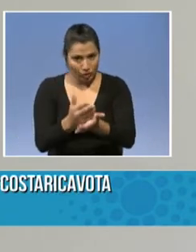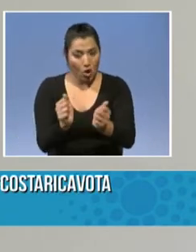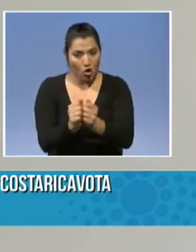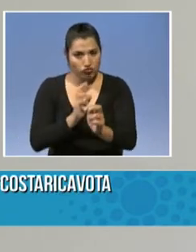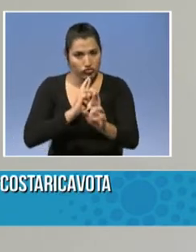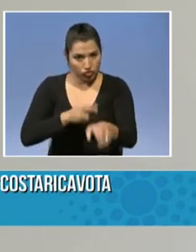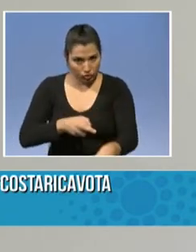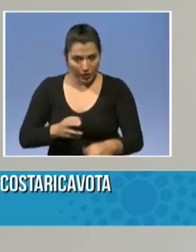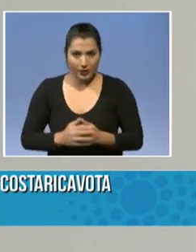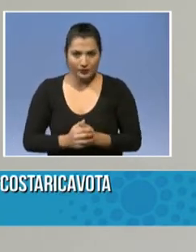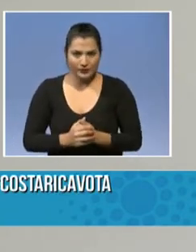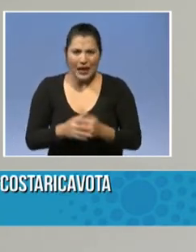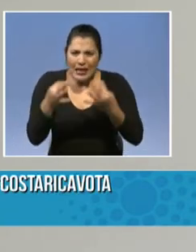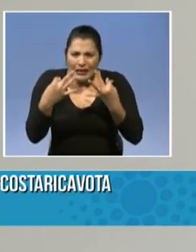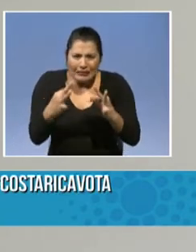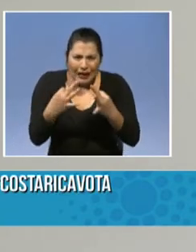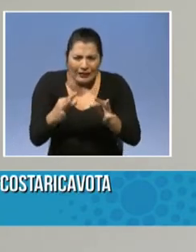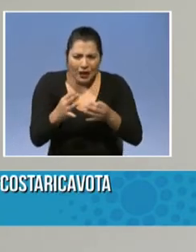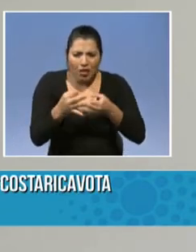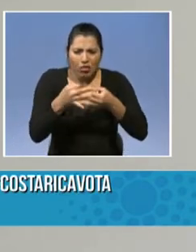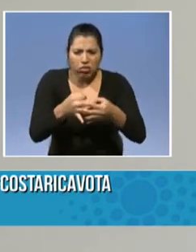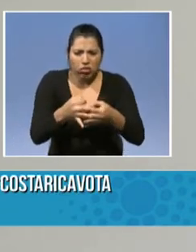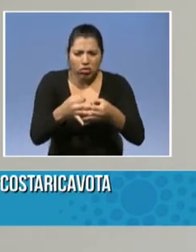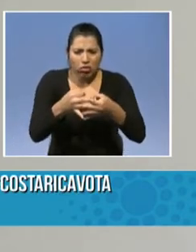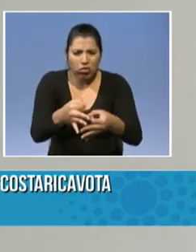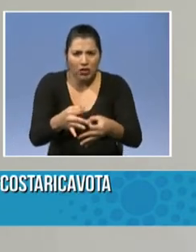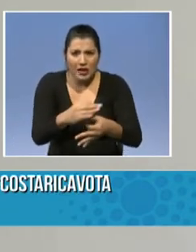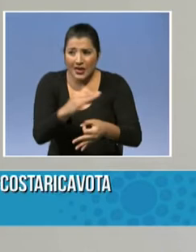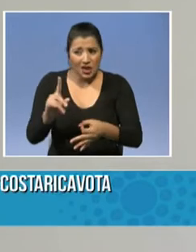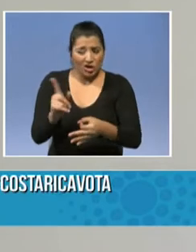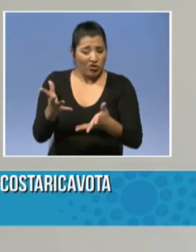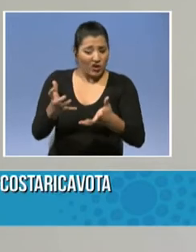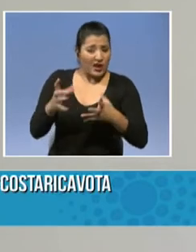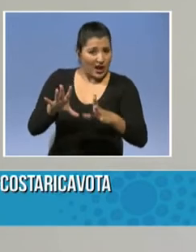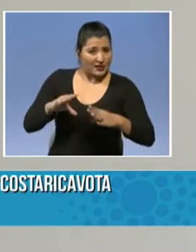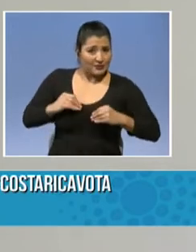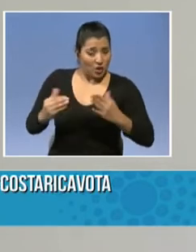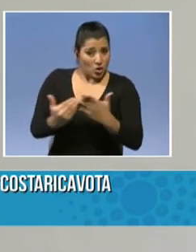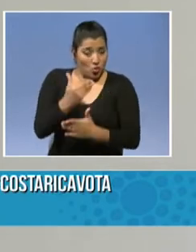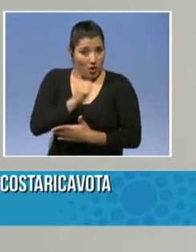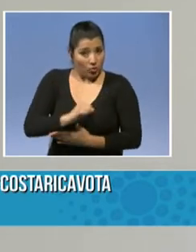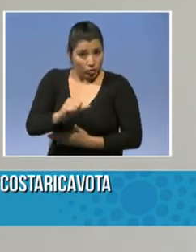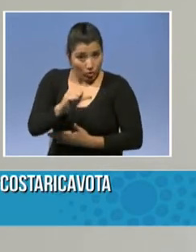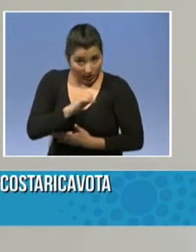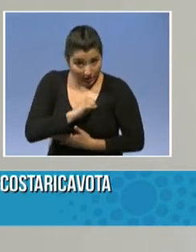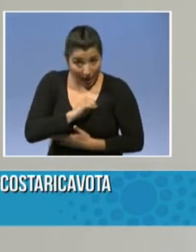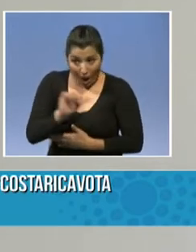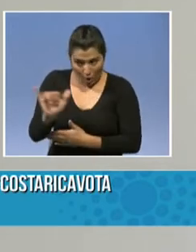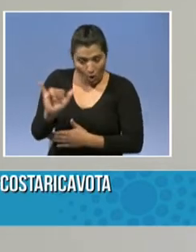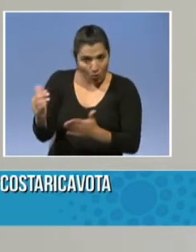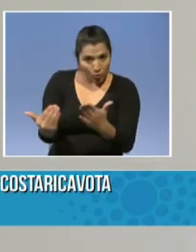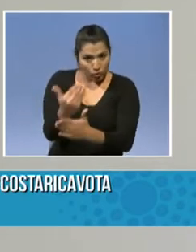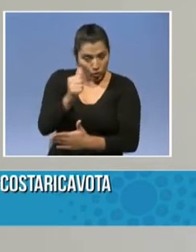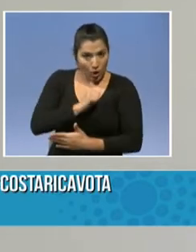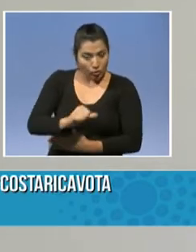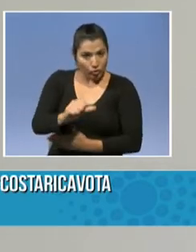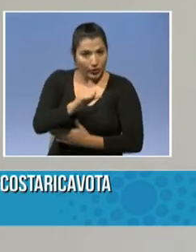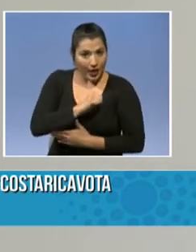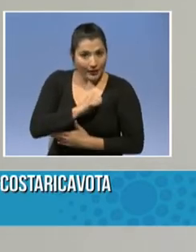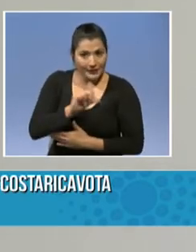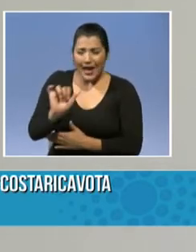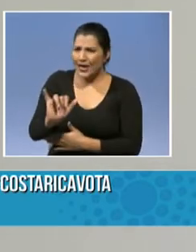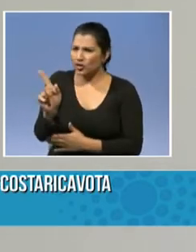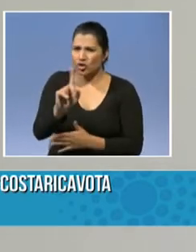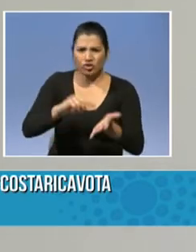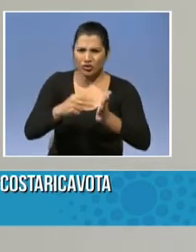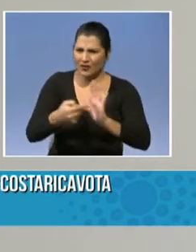Pretender prolongarla y negarse a reconocer a las nuevas autoridades como eso, como las nuevas autoridades, no es